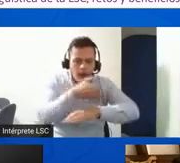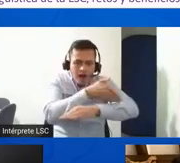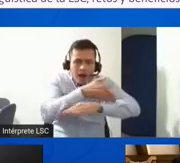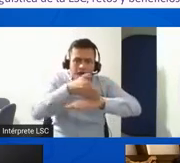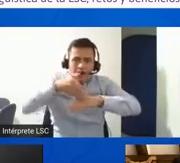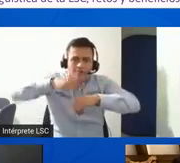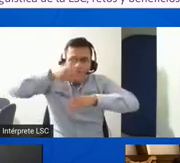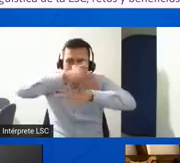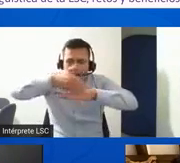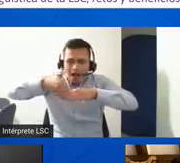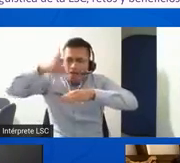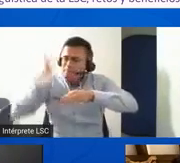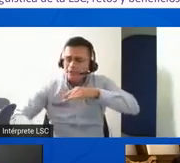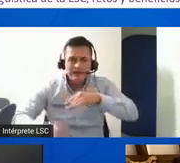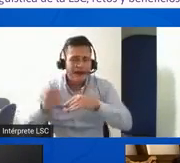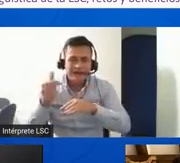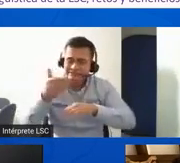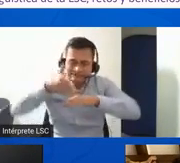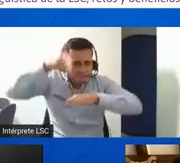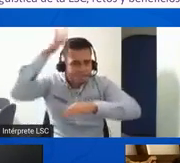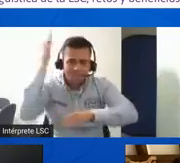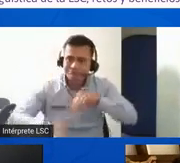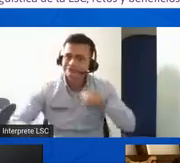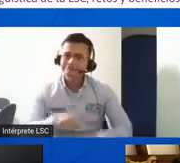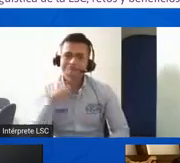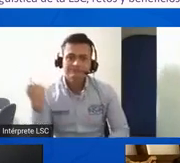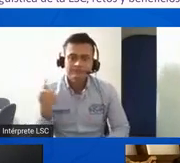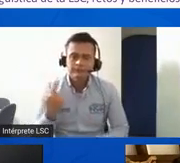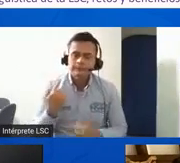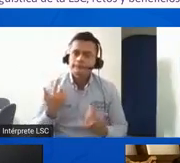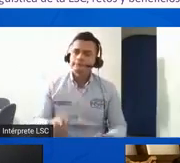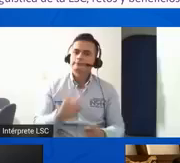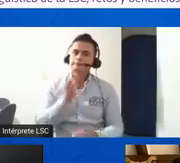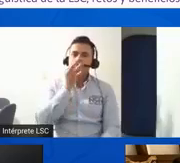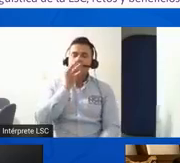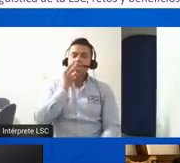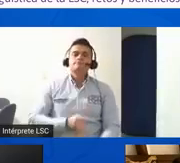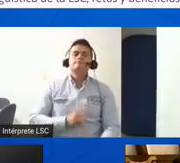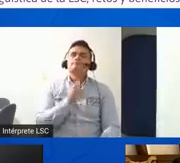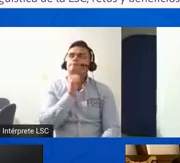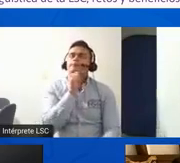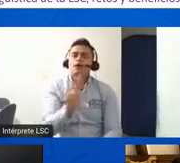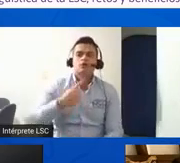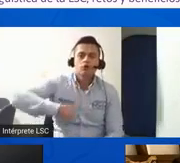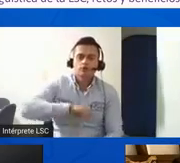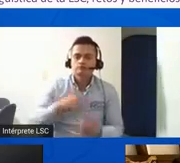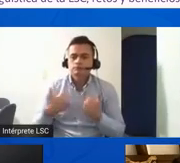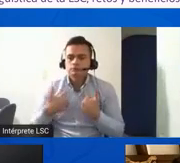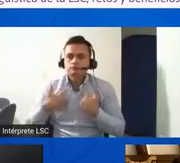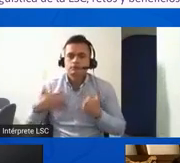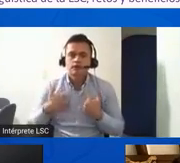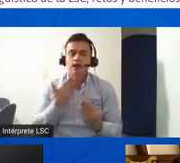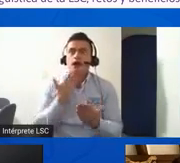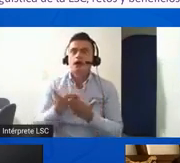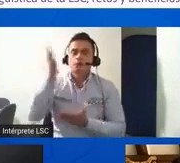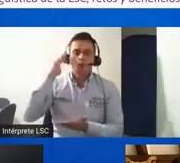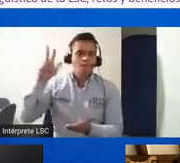se hundiera, que yo creo que fue el momento más difícil que tuvimos con este proyecto de ley, pero lo sacamos adelante.